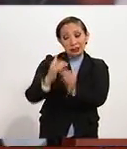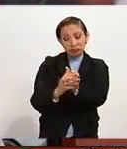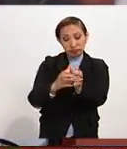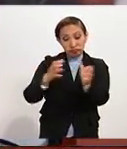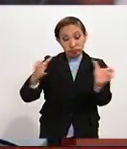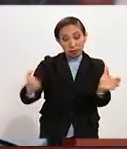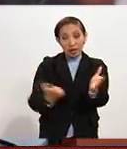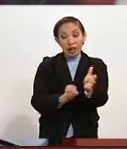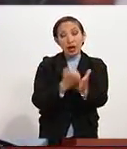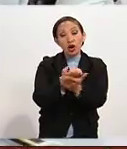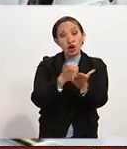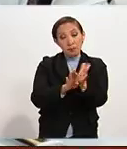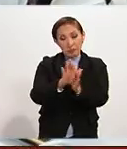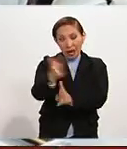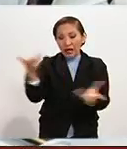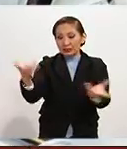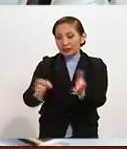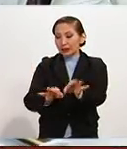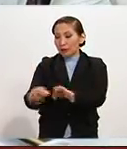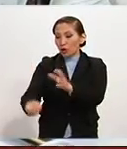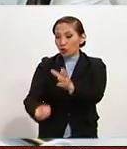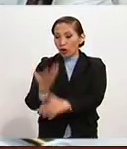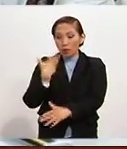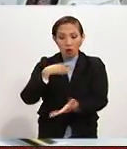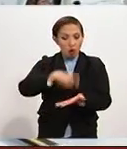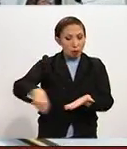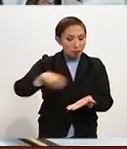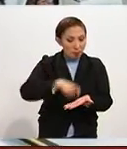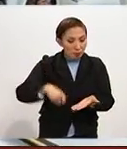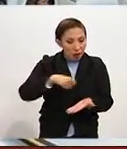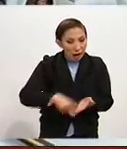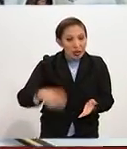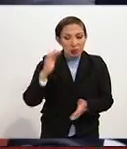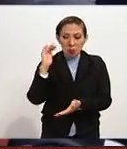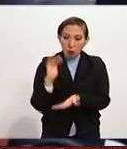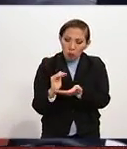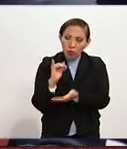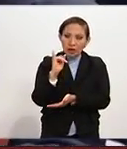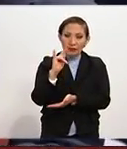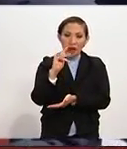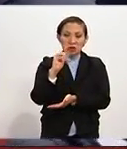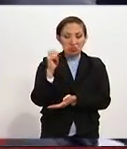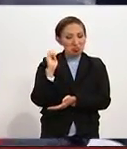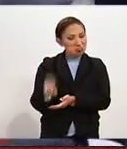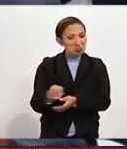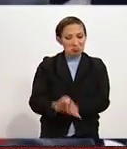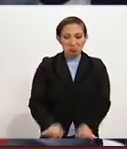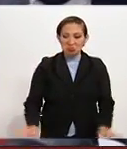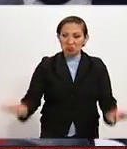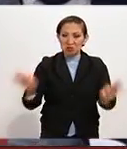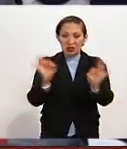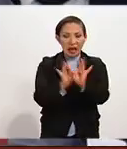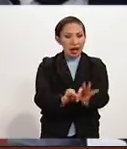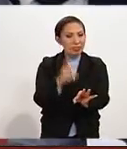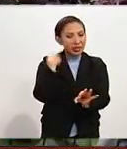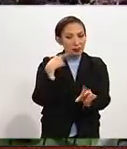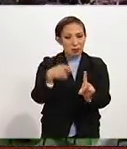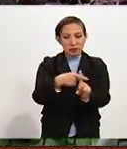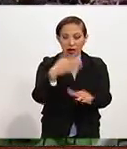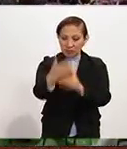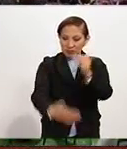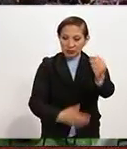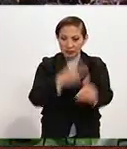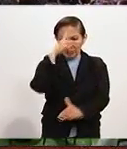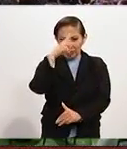de la economía, la generación de empleos, el consumo y una baja inflación son signos vitales positivos de cómo está